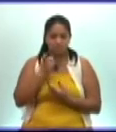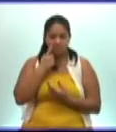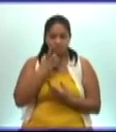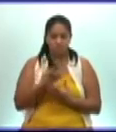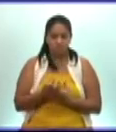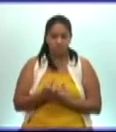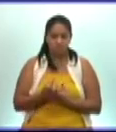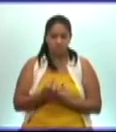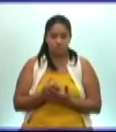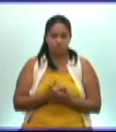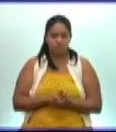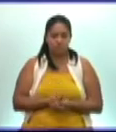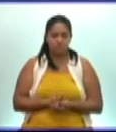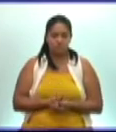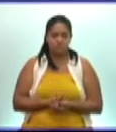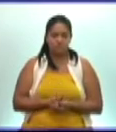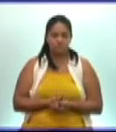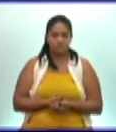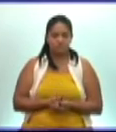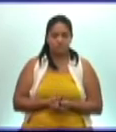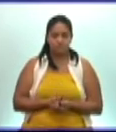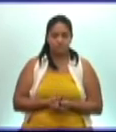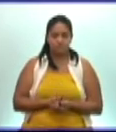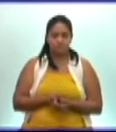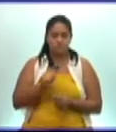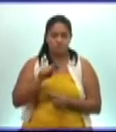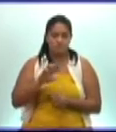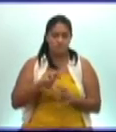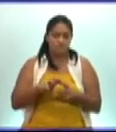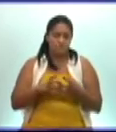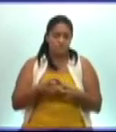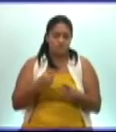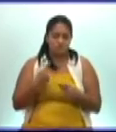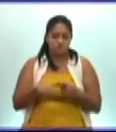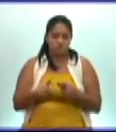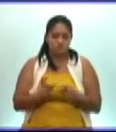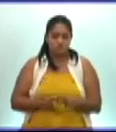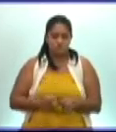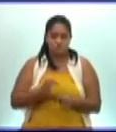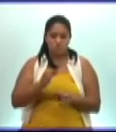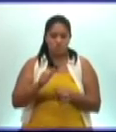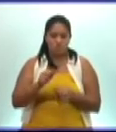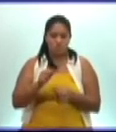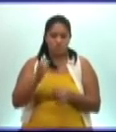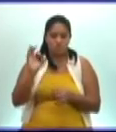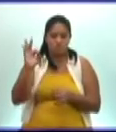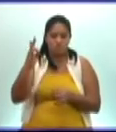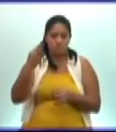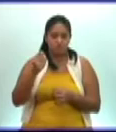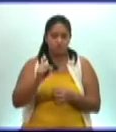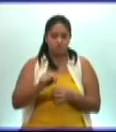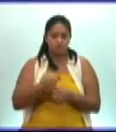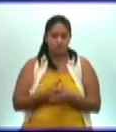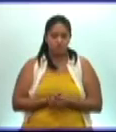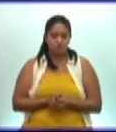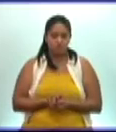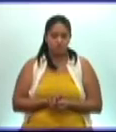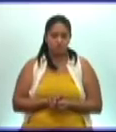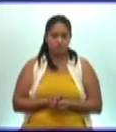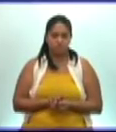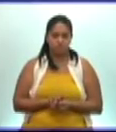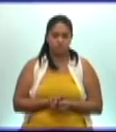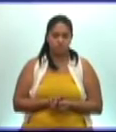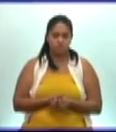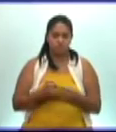Un foco, una fuente de luz, en este caso una vela, está emitiendo radiaciones de